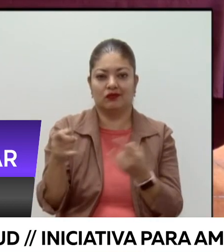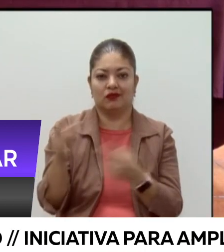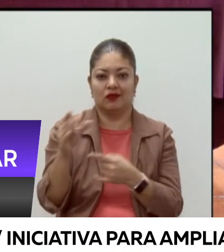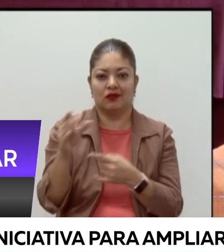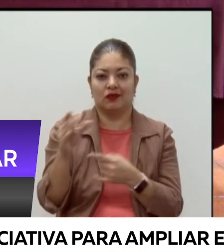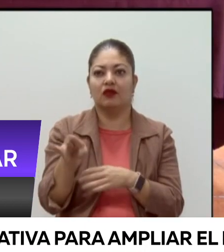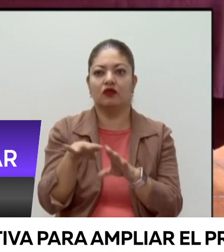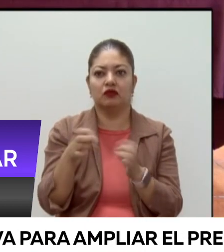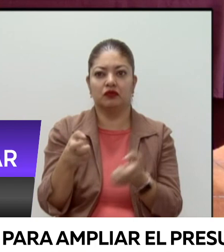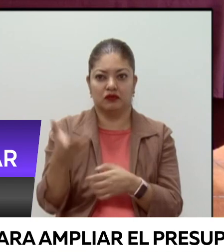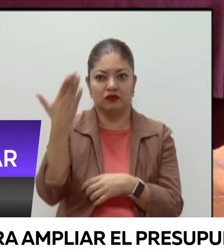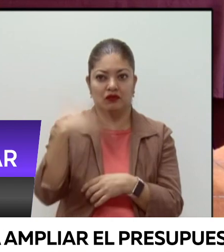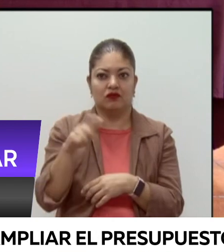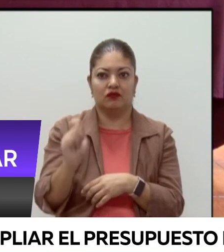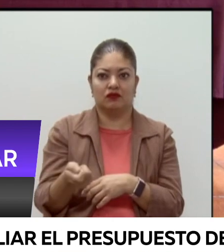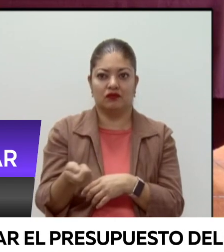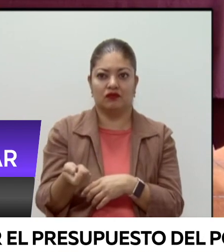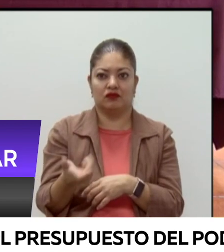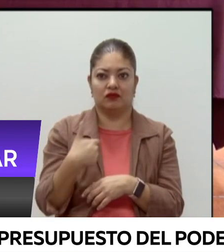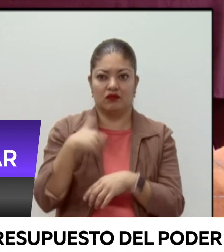Informativo Parlamento, Ixelle Vázquez.